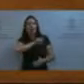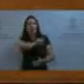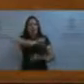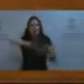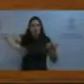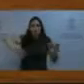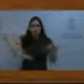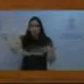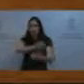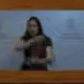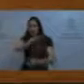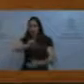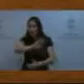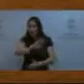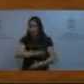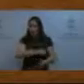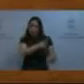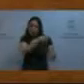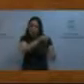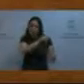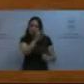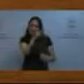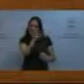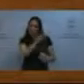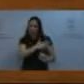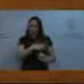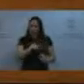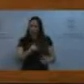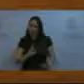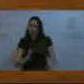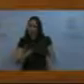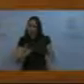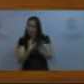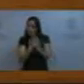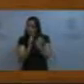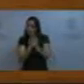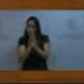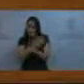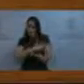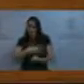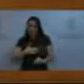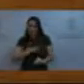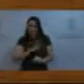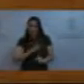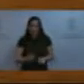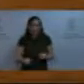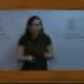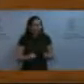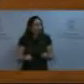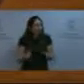que les preocupa. Eso que de alguna manera se les está empezando a escapar de su control.